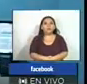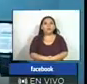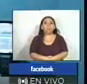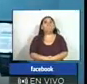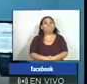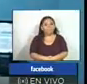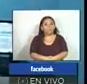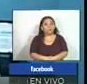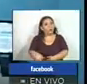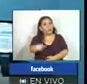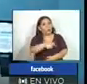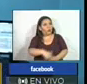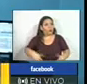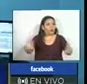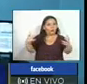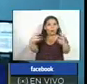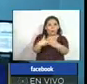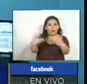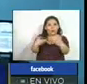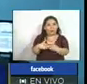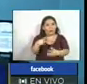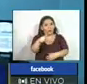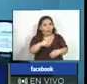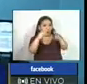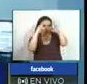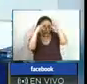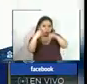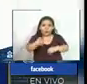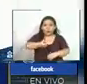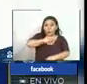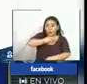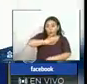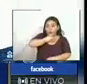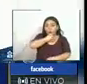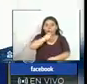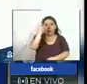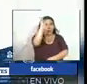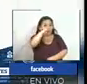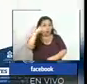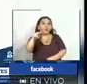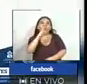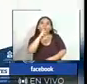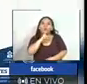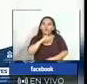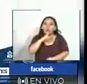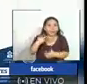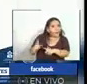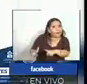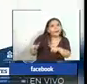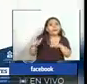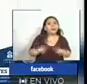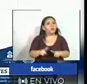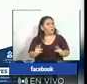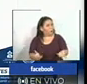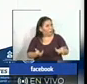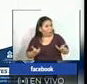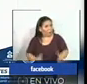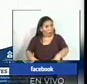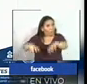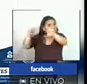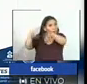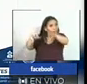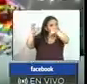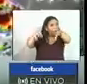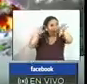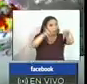Así es, compañeros y televidentes de Hechos El Salvador. Honduras se prepara para el paso de la tormenta tropical nana por